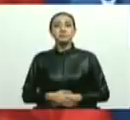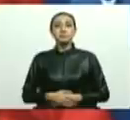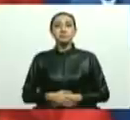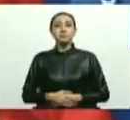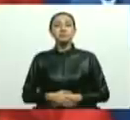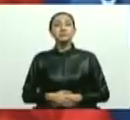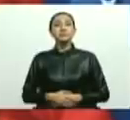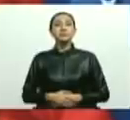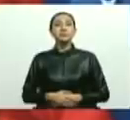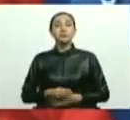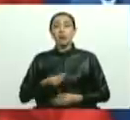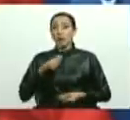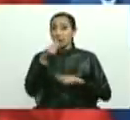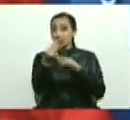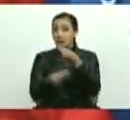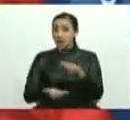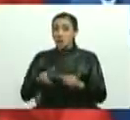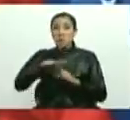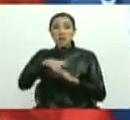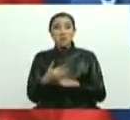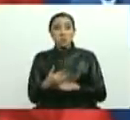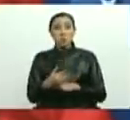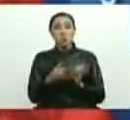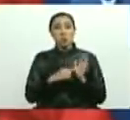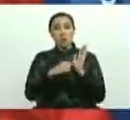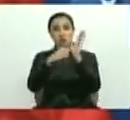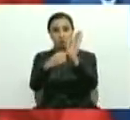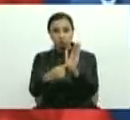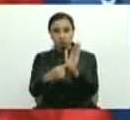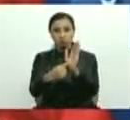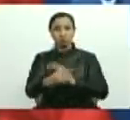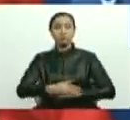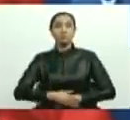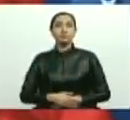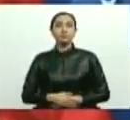ocurrió en torno a esto que estamos acá describiendo.